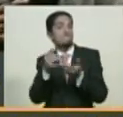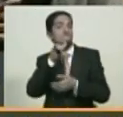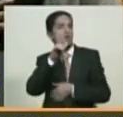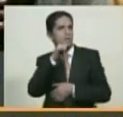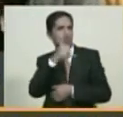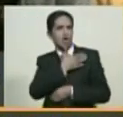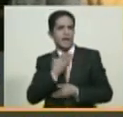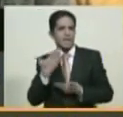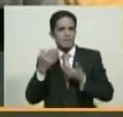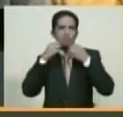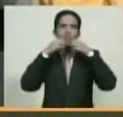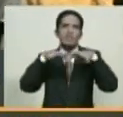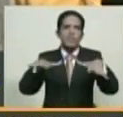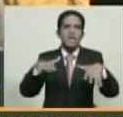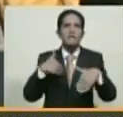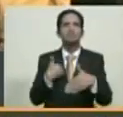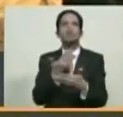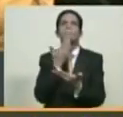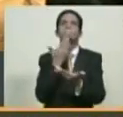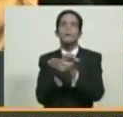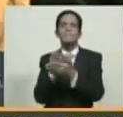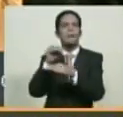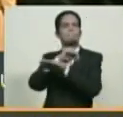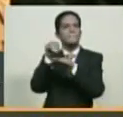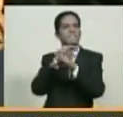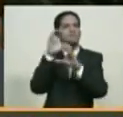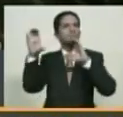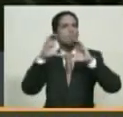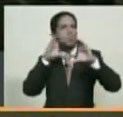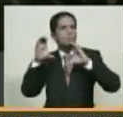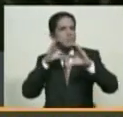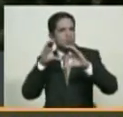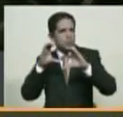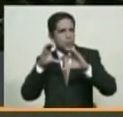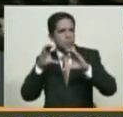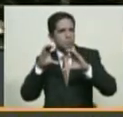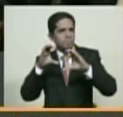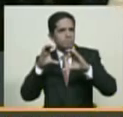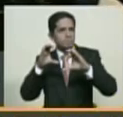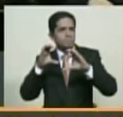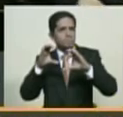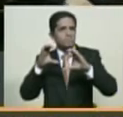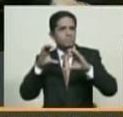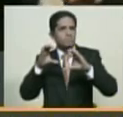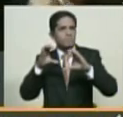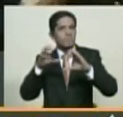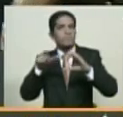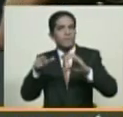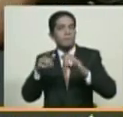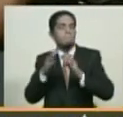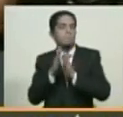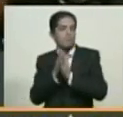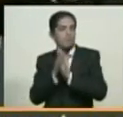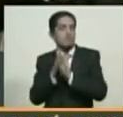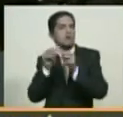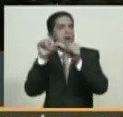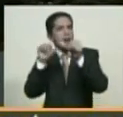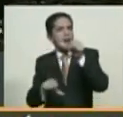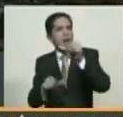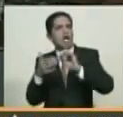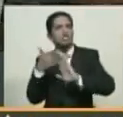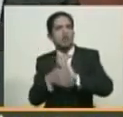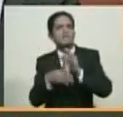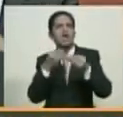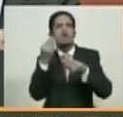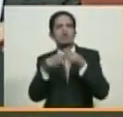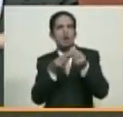yo le he pedido al ministro de Comunicación, atendiendo una instrucción del jefe de Estado, que se refiera también a cómo se ha construido